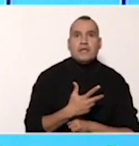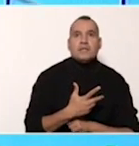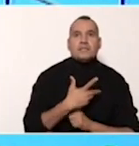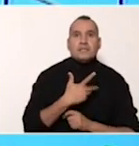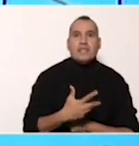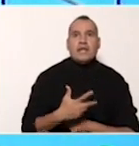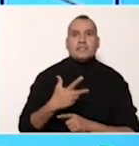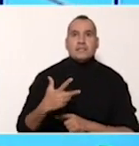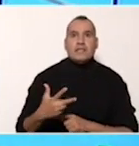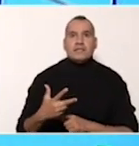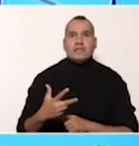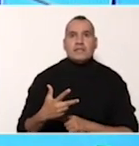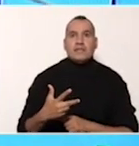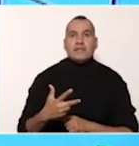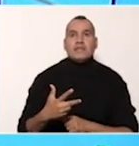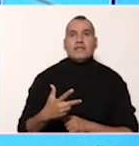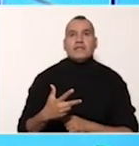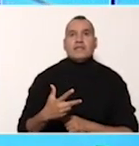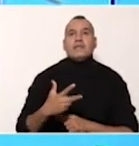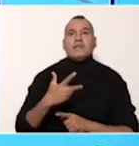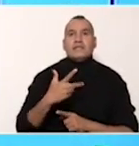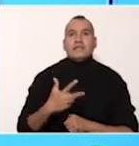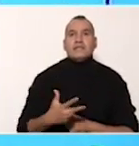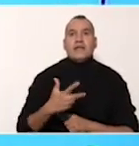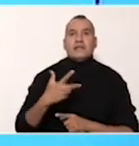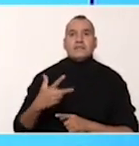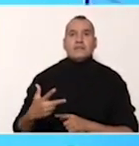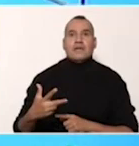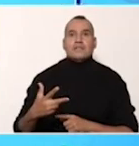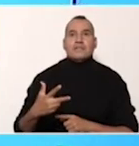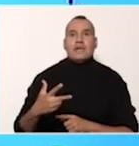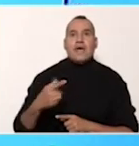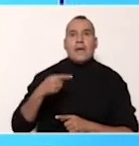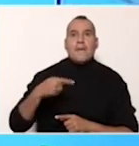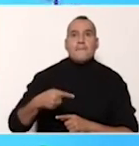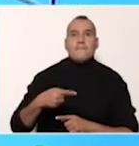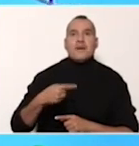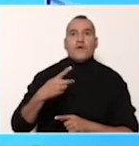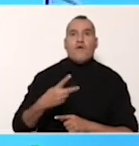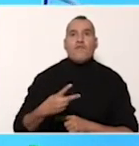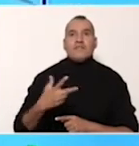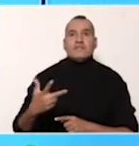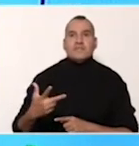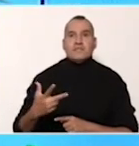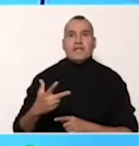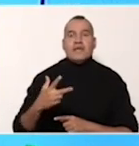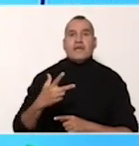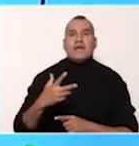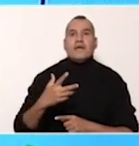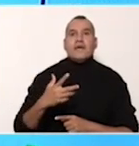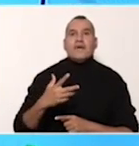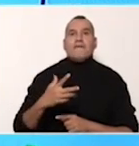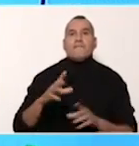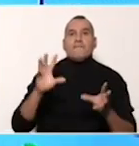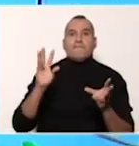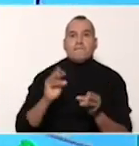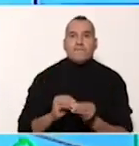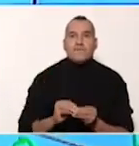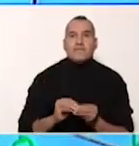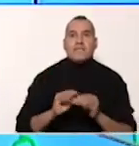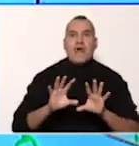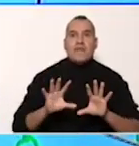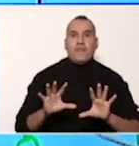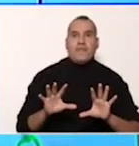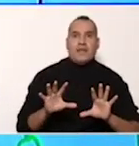da más 33, lo pongo aquí arriba de la línea para operarlo con menos 23 y 33 menos